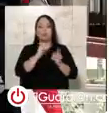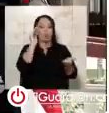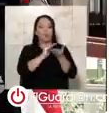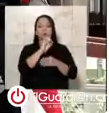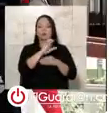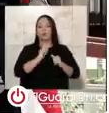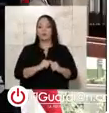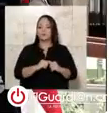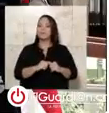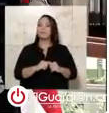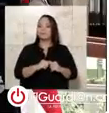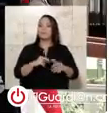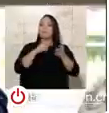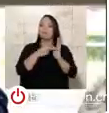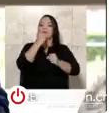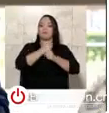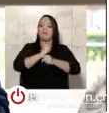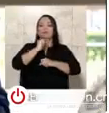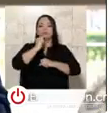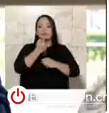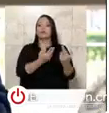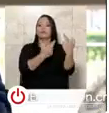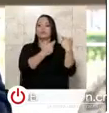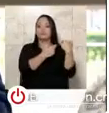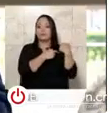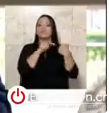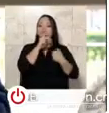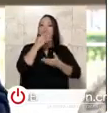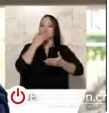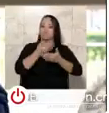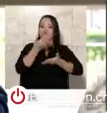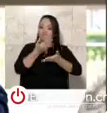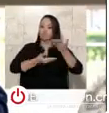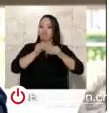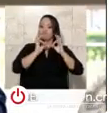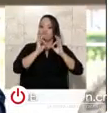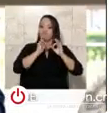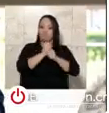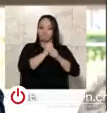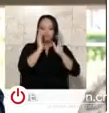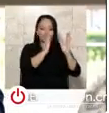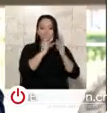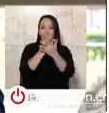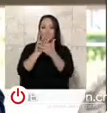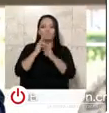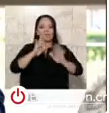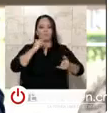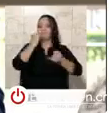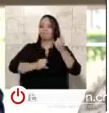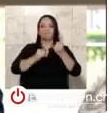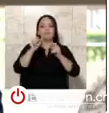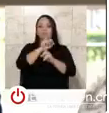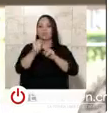octubre. Quiere decir que el trabajo serio y responsable ha servido en los centros penitenciarios para erradicar esa práctica de las